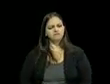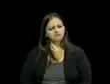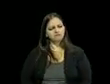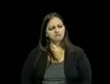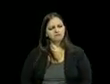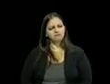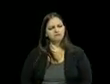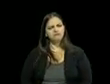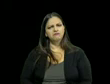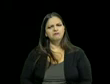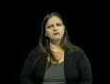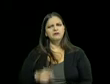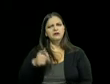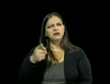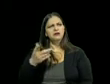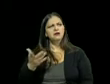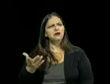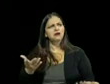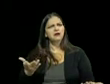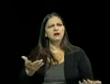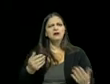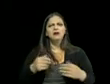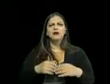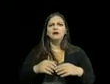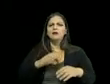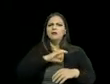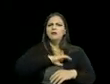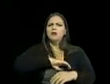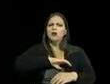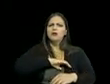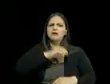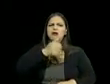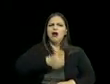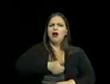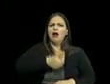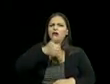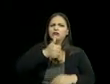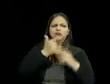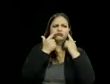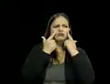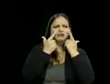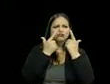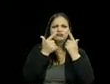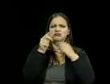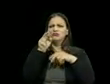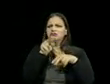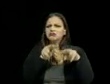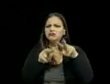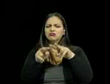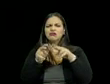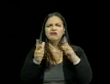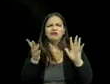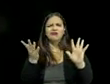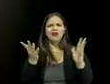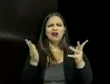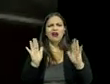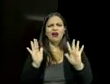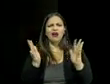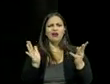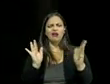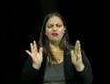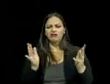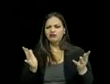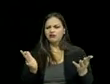ningún tipo de patrullaje policial o de las autoridades pertinentes en las vías del país. Es por eso